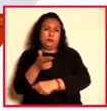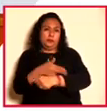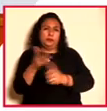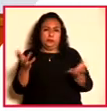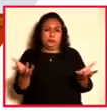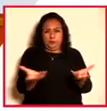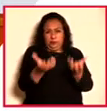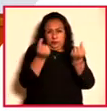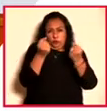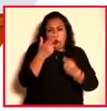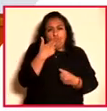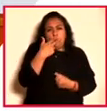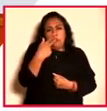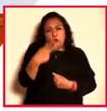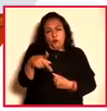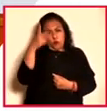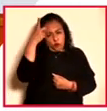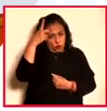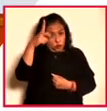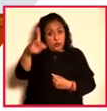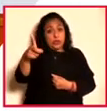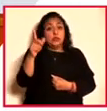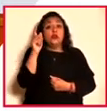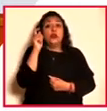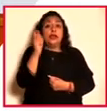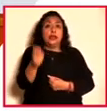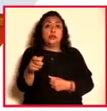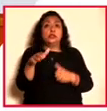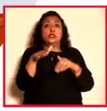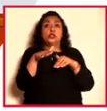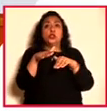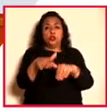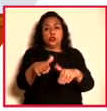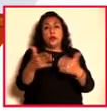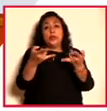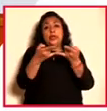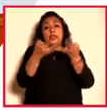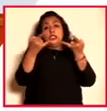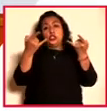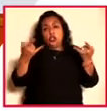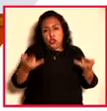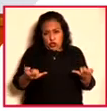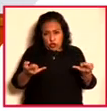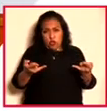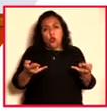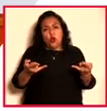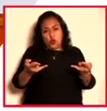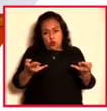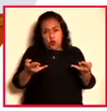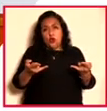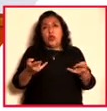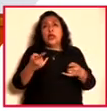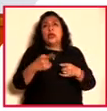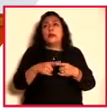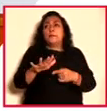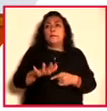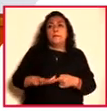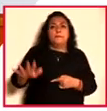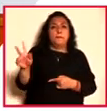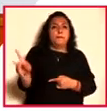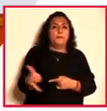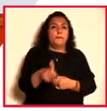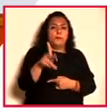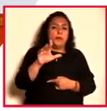este patrimonio cultural, tiene que ver con la historia de la población de